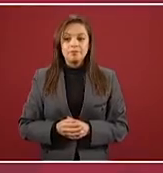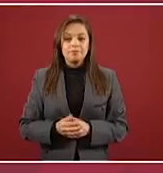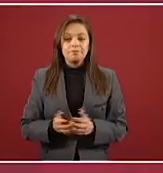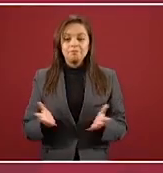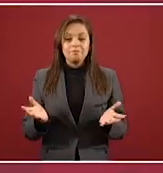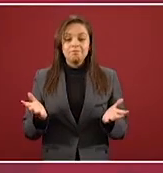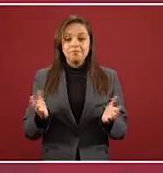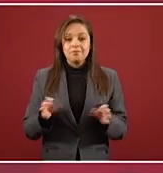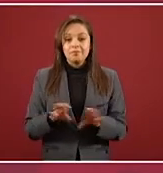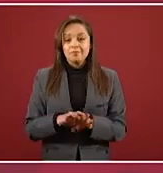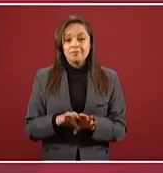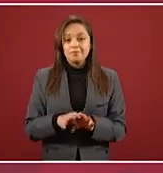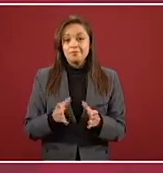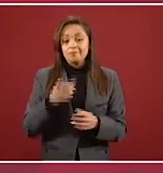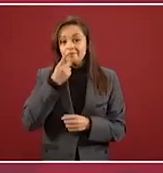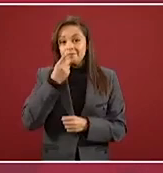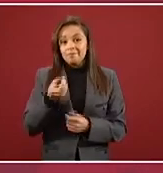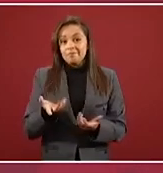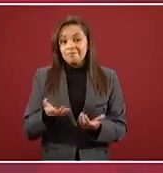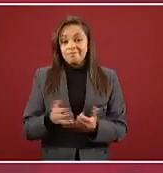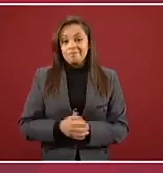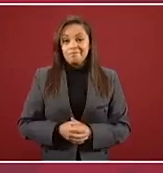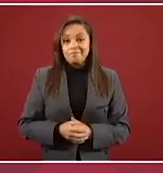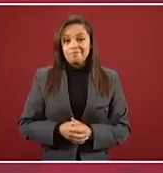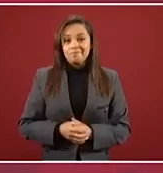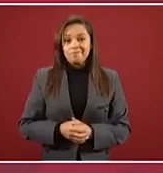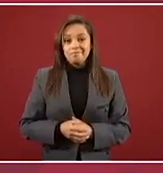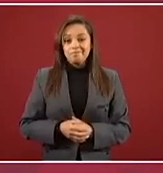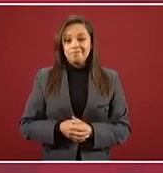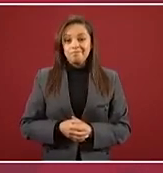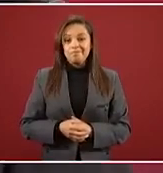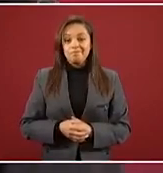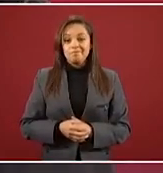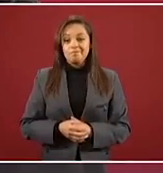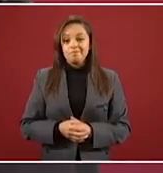pues es relativo.